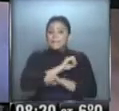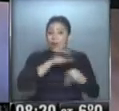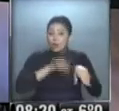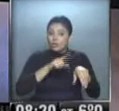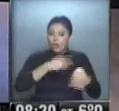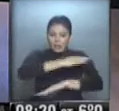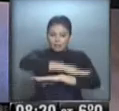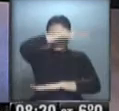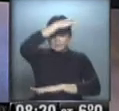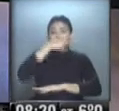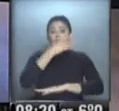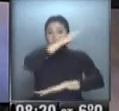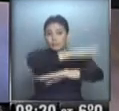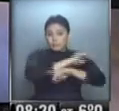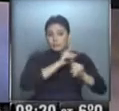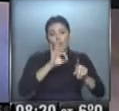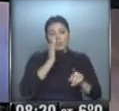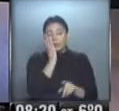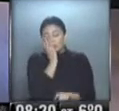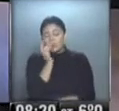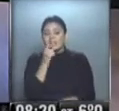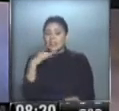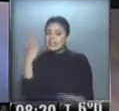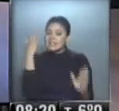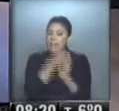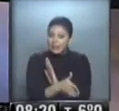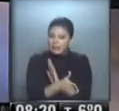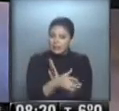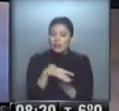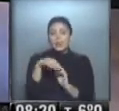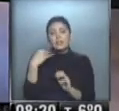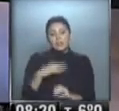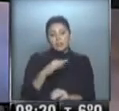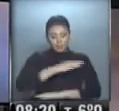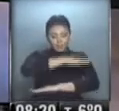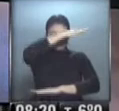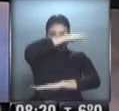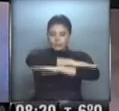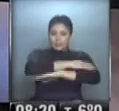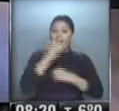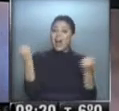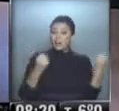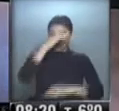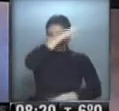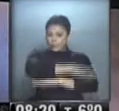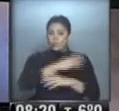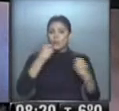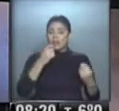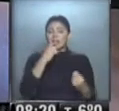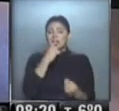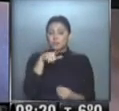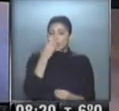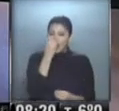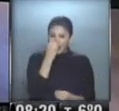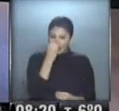así que si tiene posibilidad quedarse en la cama que desee pero si tiene que salir si trate de hacerlo con la ventanilla cerrada del auto porque este momento si usted es